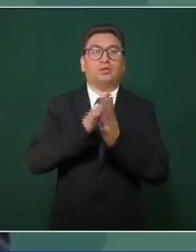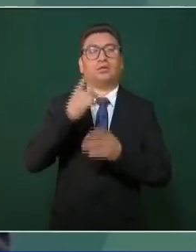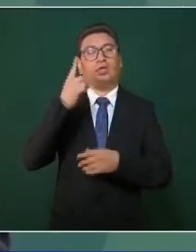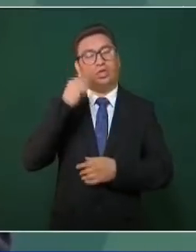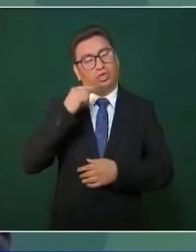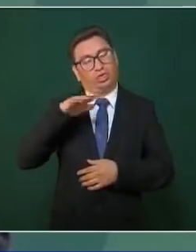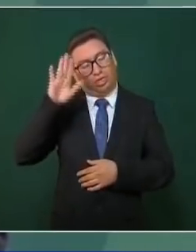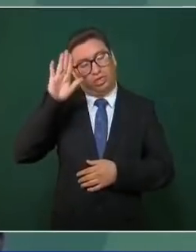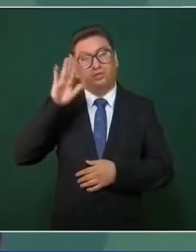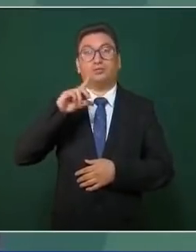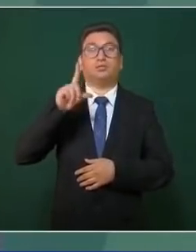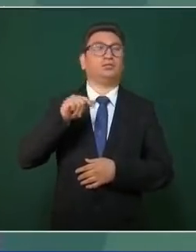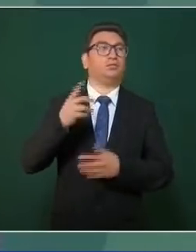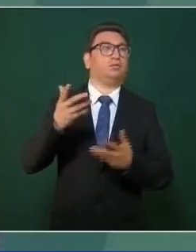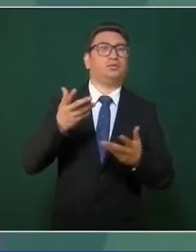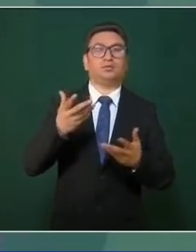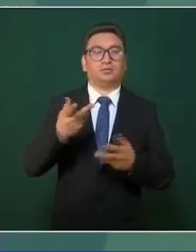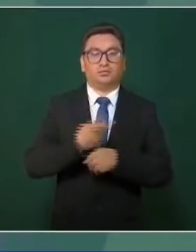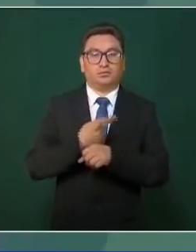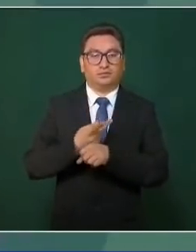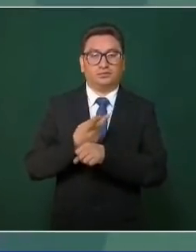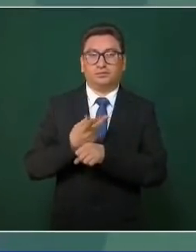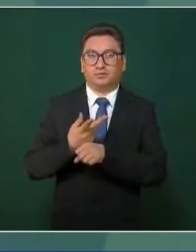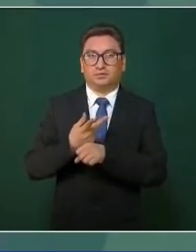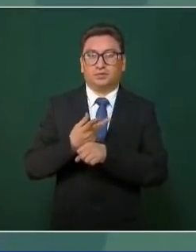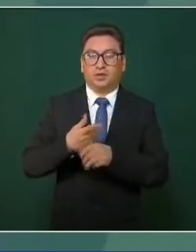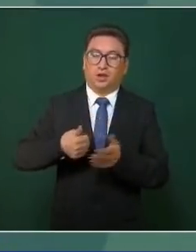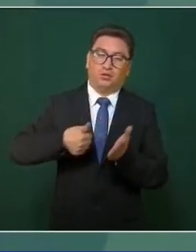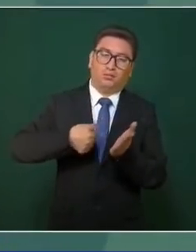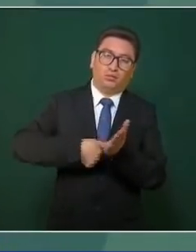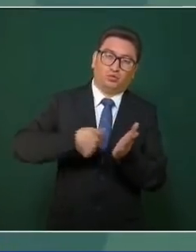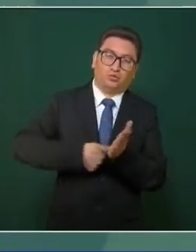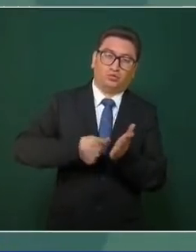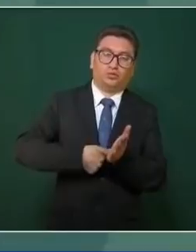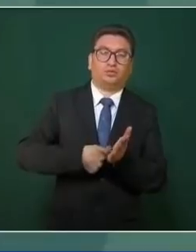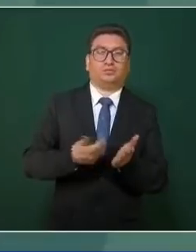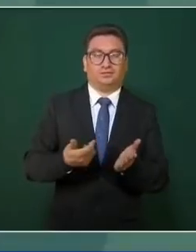levantaban la mano, ya después ya fue un botón,